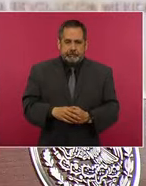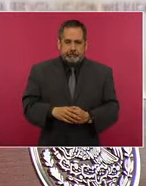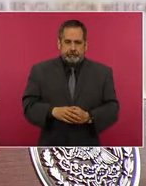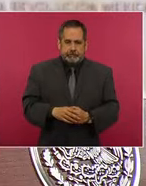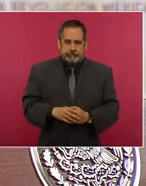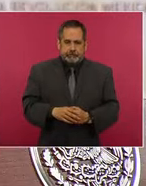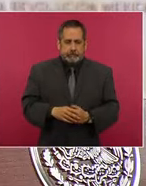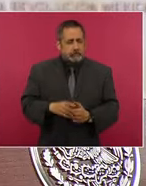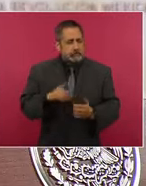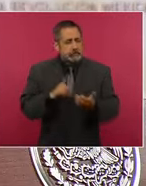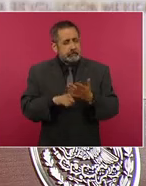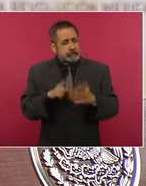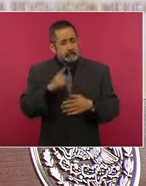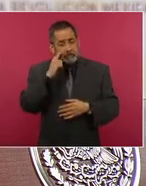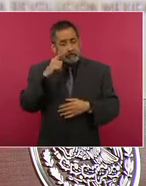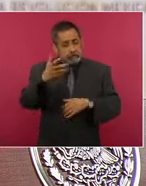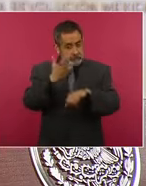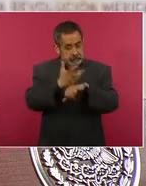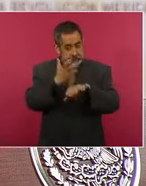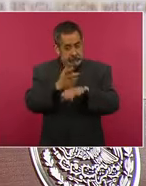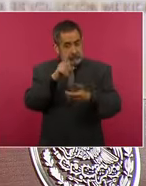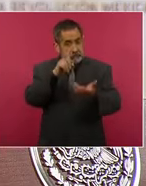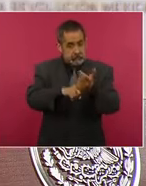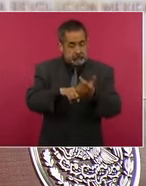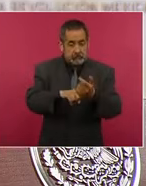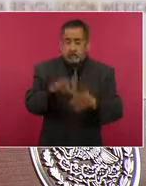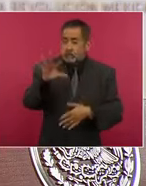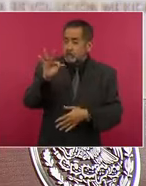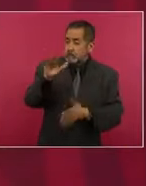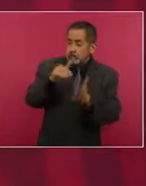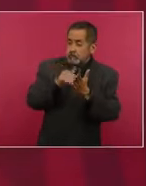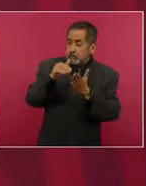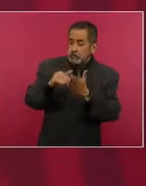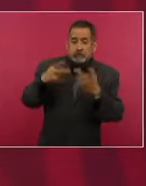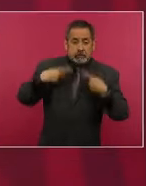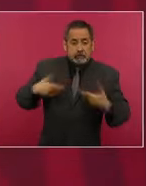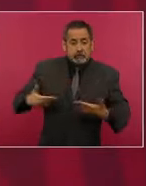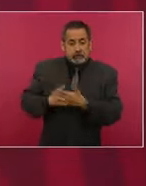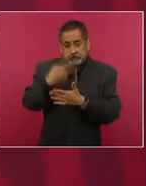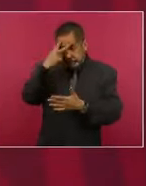hay 40 millones de mexicanos en Estados Unidos.